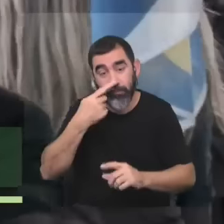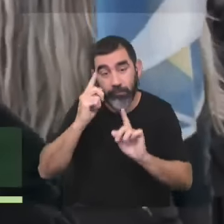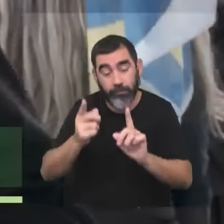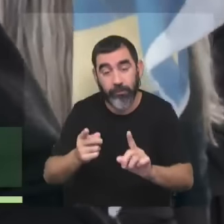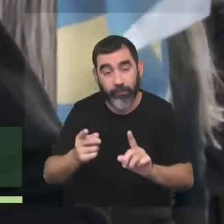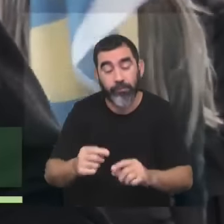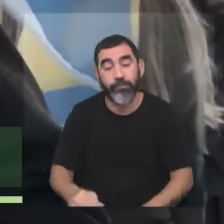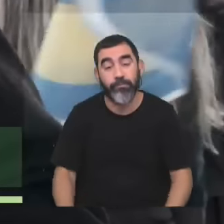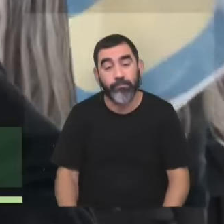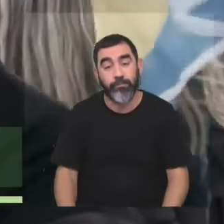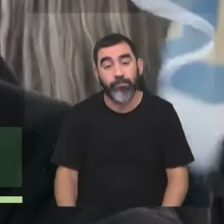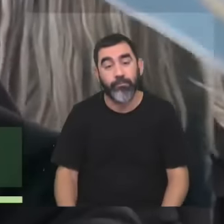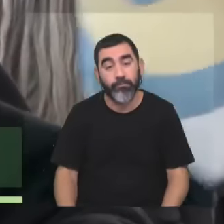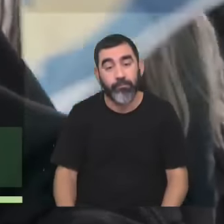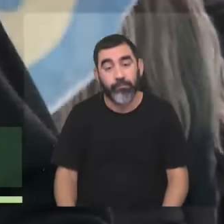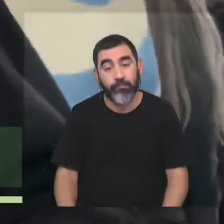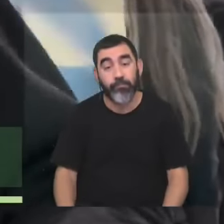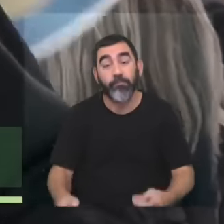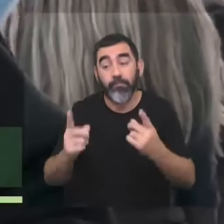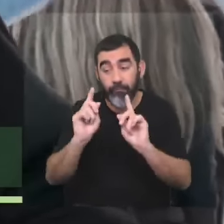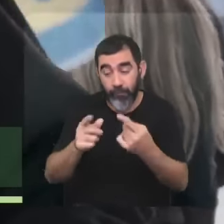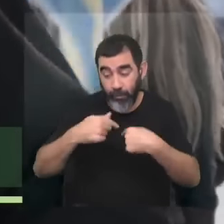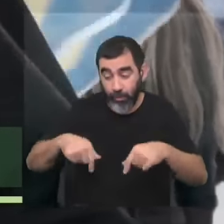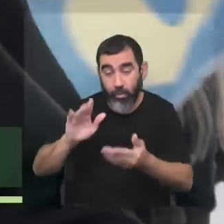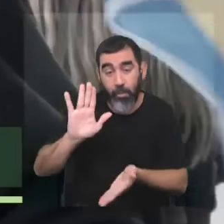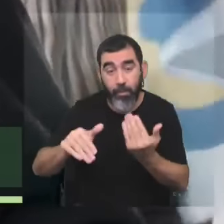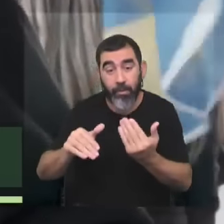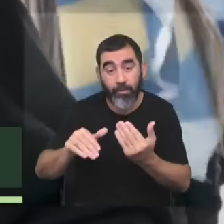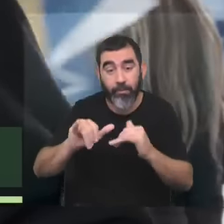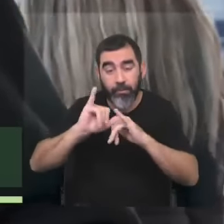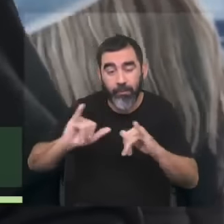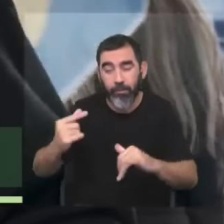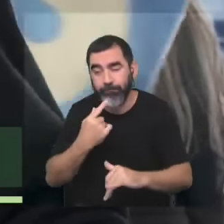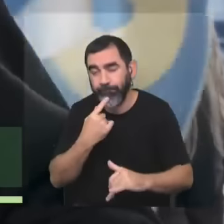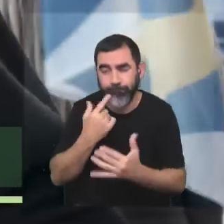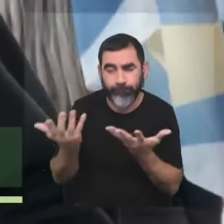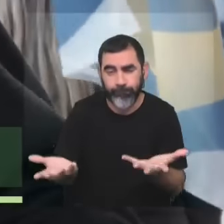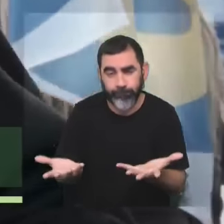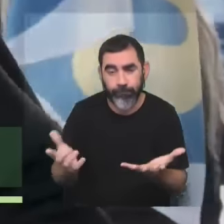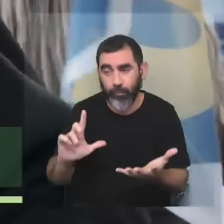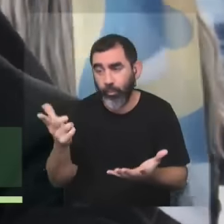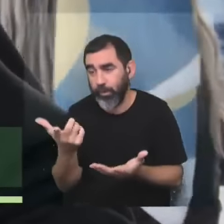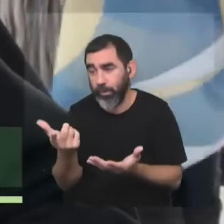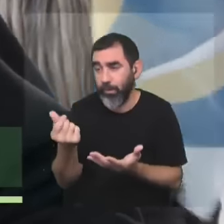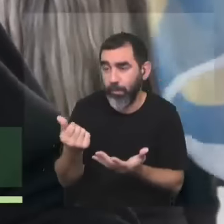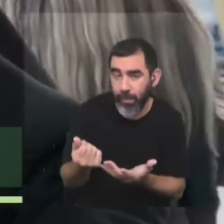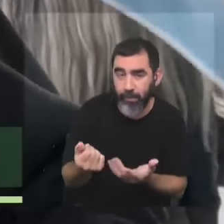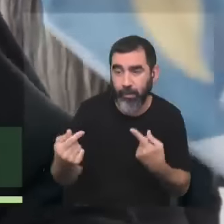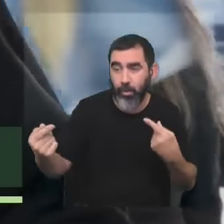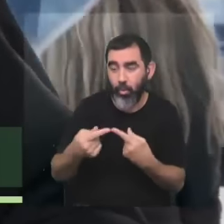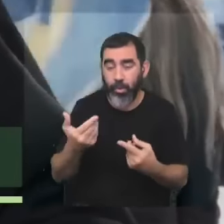y a nosotros que seguimos adelante y a nosotros sobre todo que largamos con muchas dudas sin aparato contra la niña